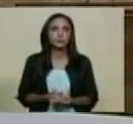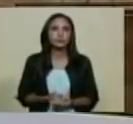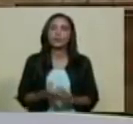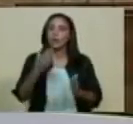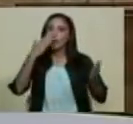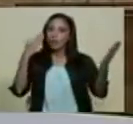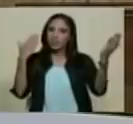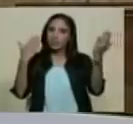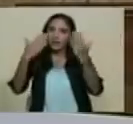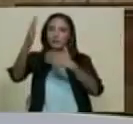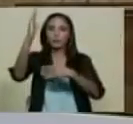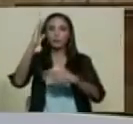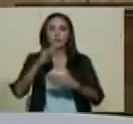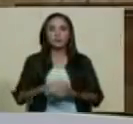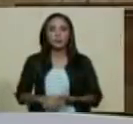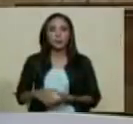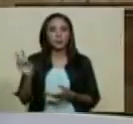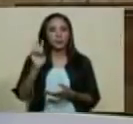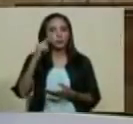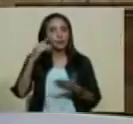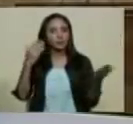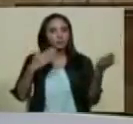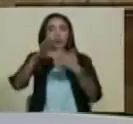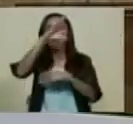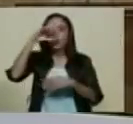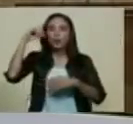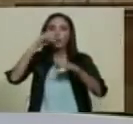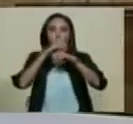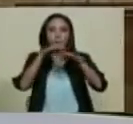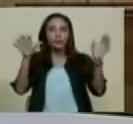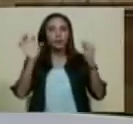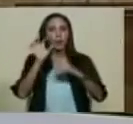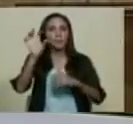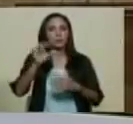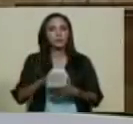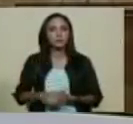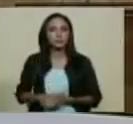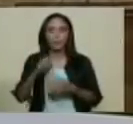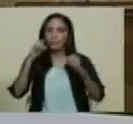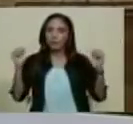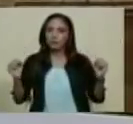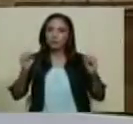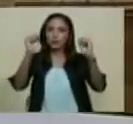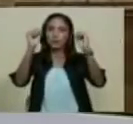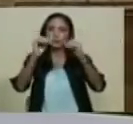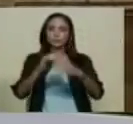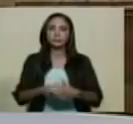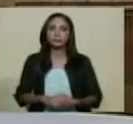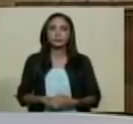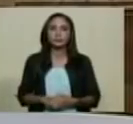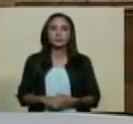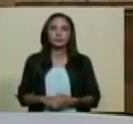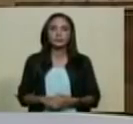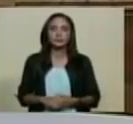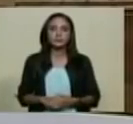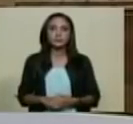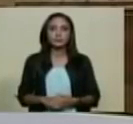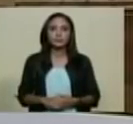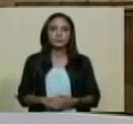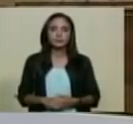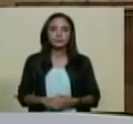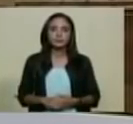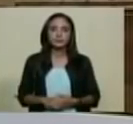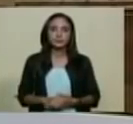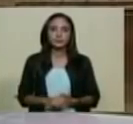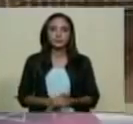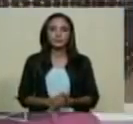Hasta la victoria siempre, Venezuela. Que Dios bendiga a nuestra patria. Venceremos, venceremos. Gracias. Buenas noches.